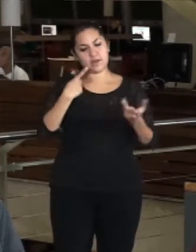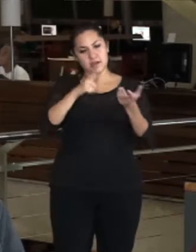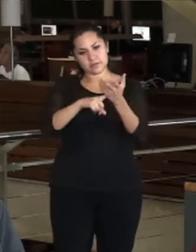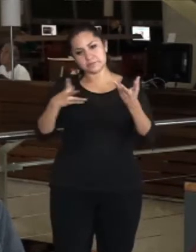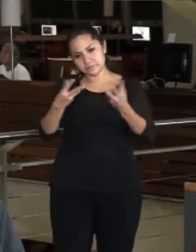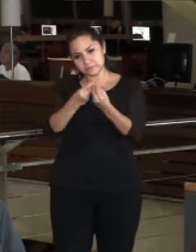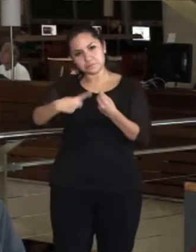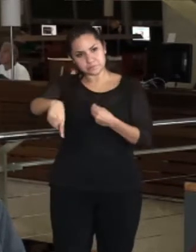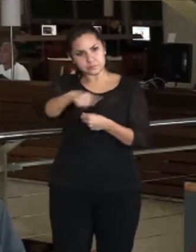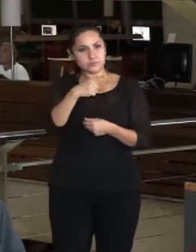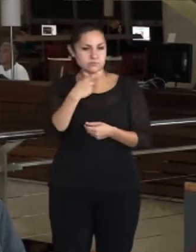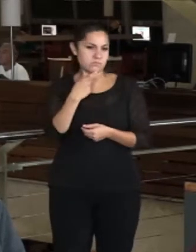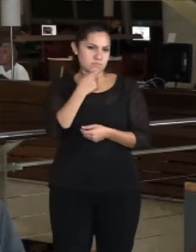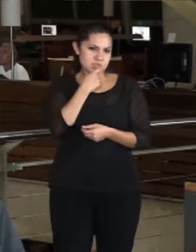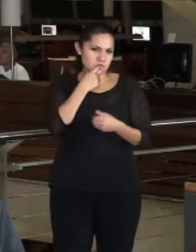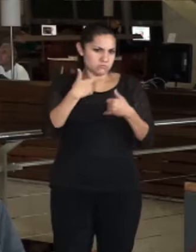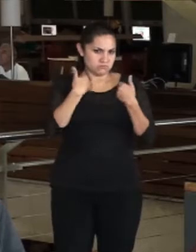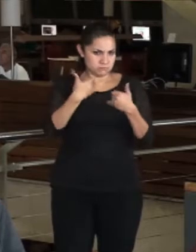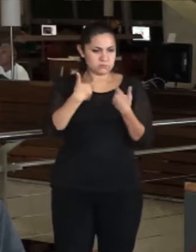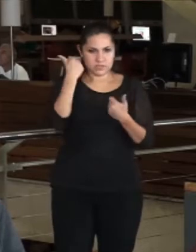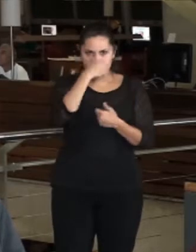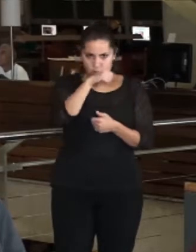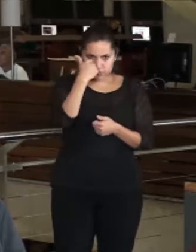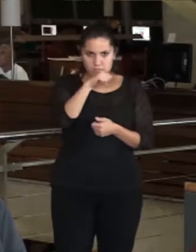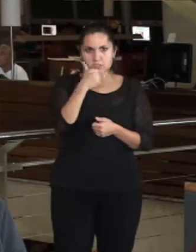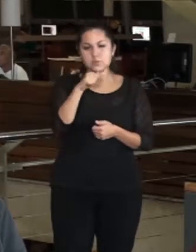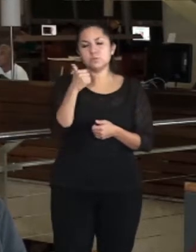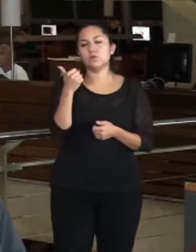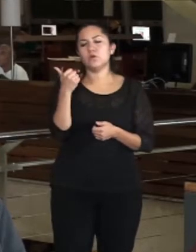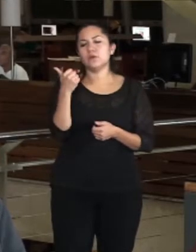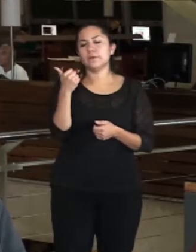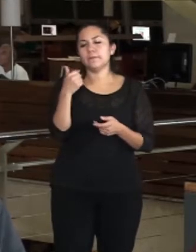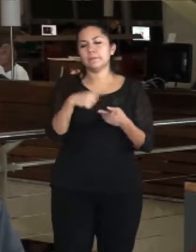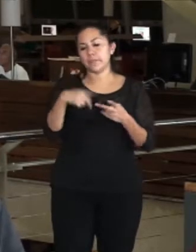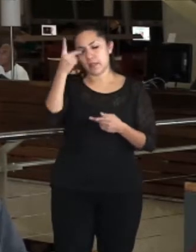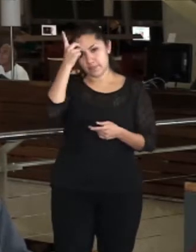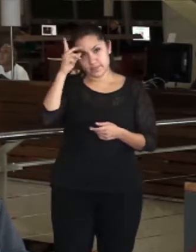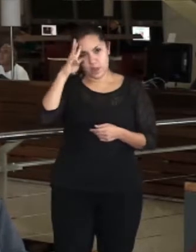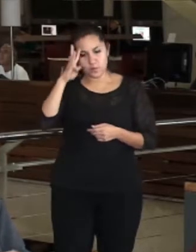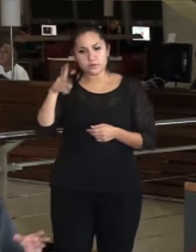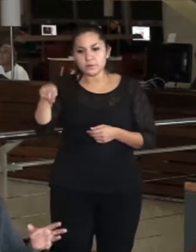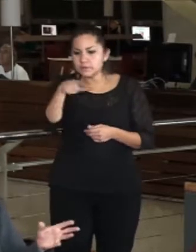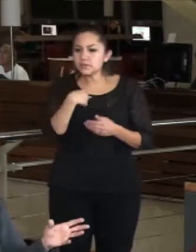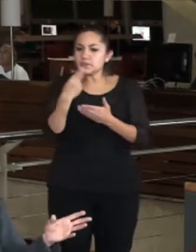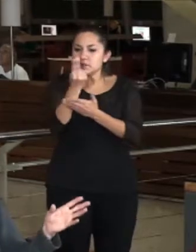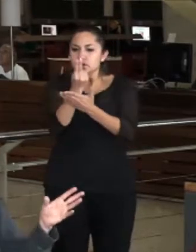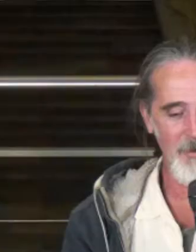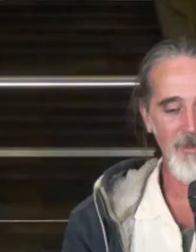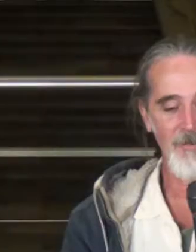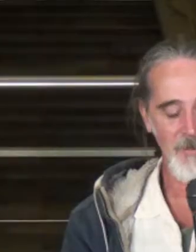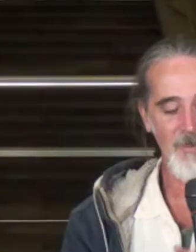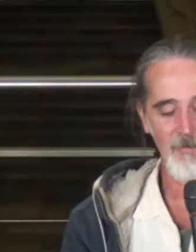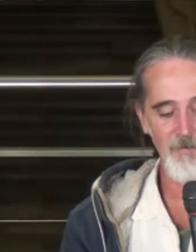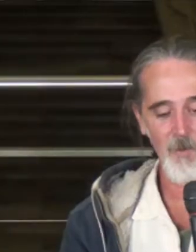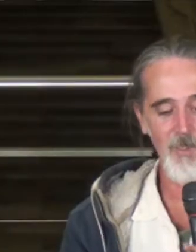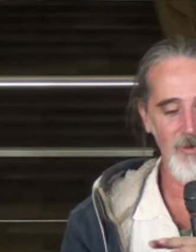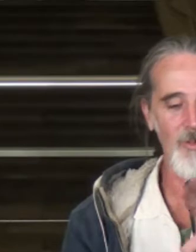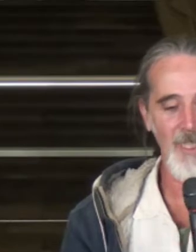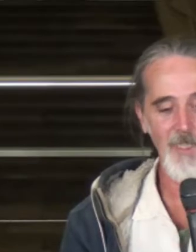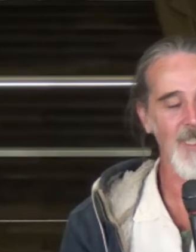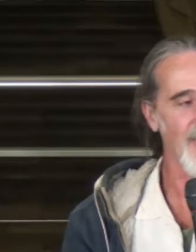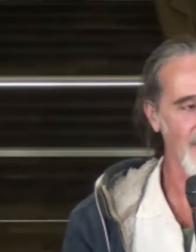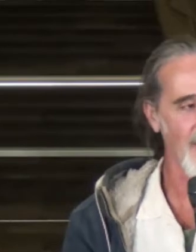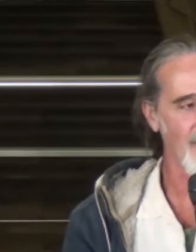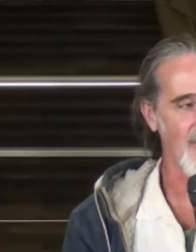y es una cosa que me alucina es que ellos no hacen bocetos por ejemplo para dibujar y trabajamos con